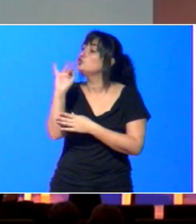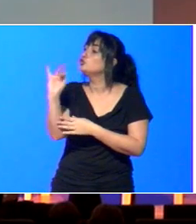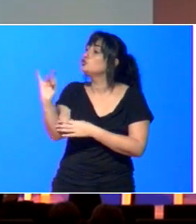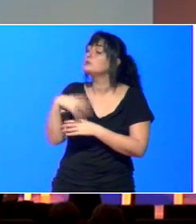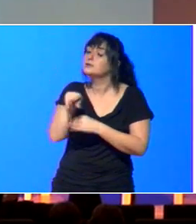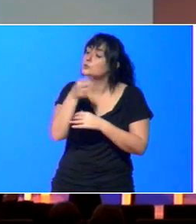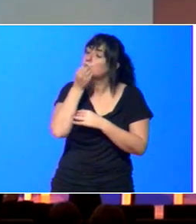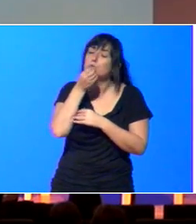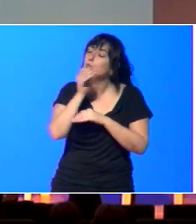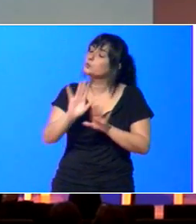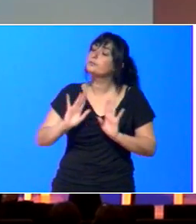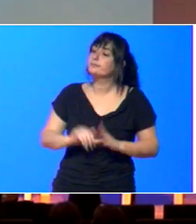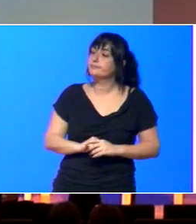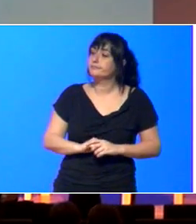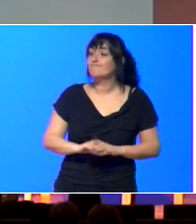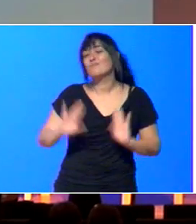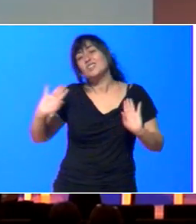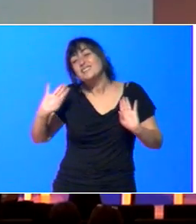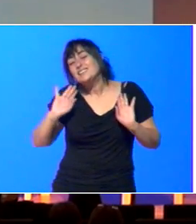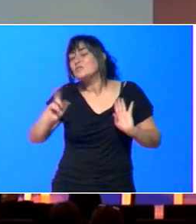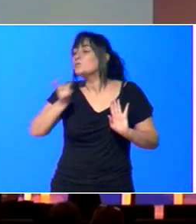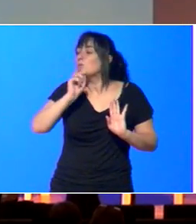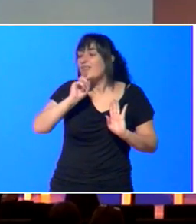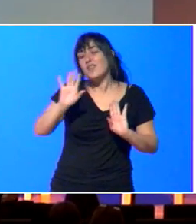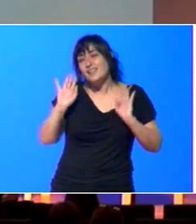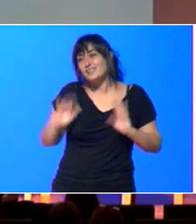muy bien, pero es que es muy difícil, ¿no? Esto